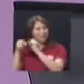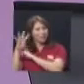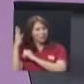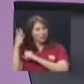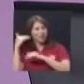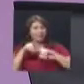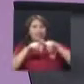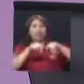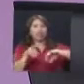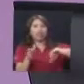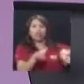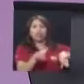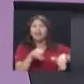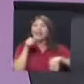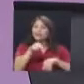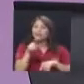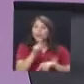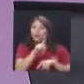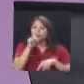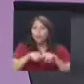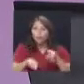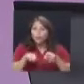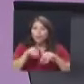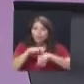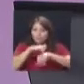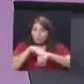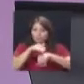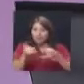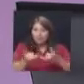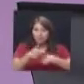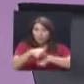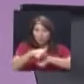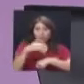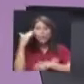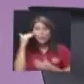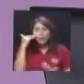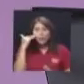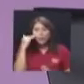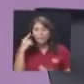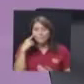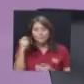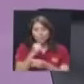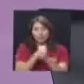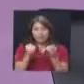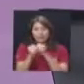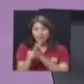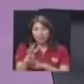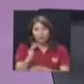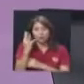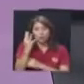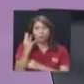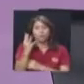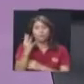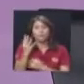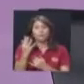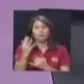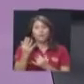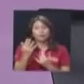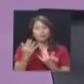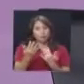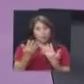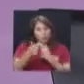porque de alguna manera la sala constitucional a partir de esta de esta